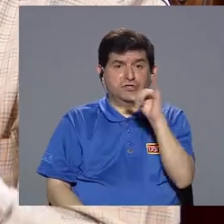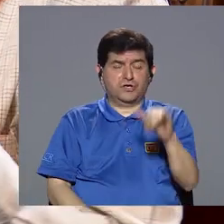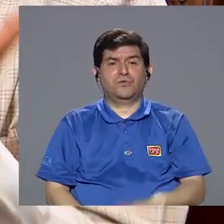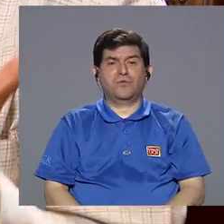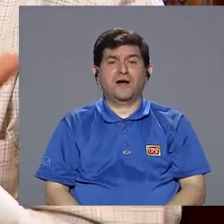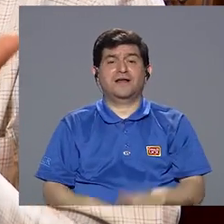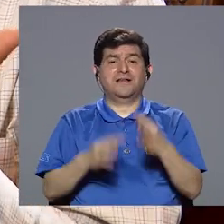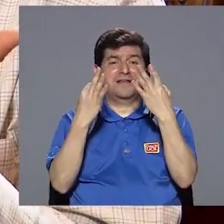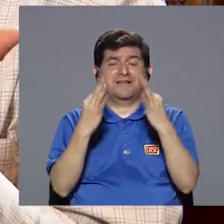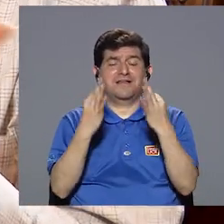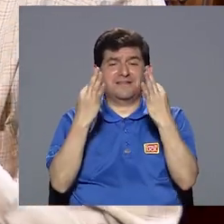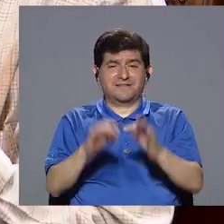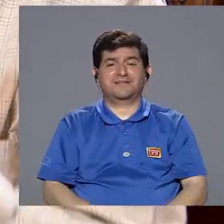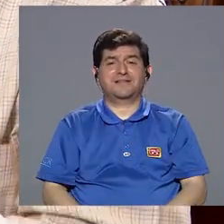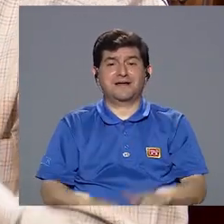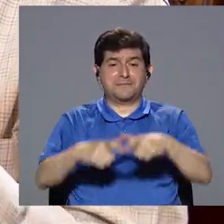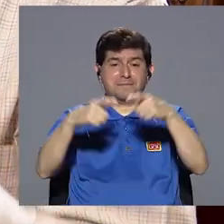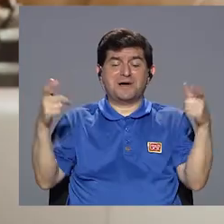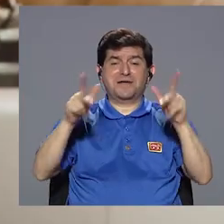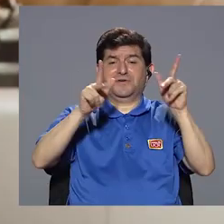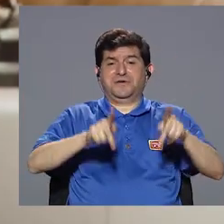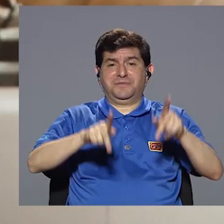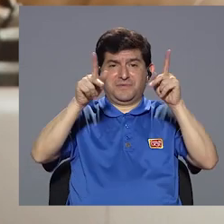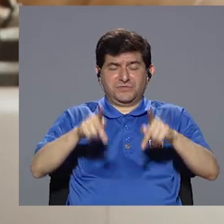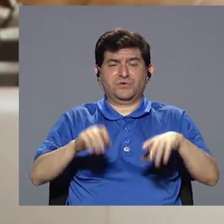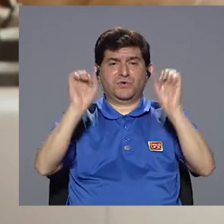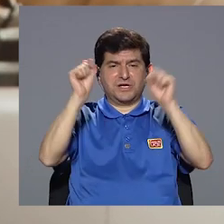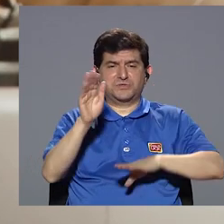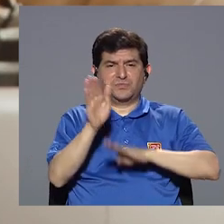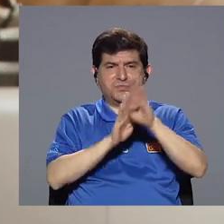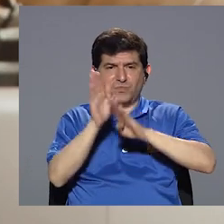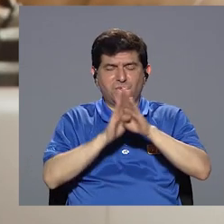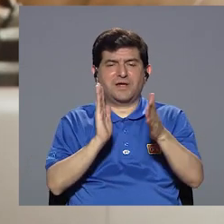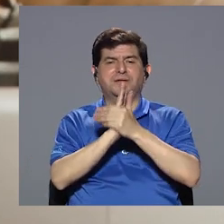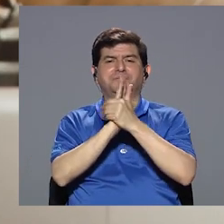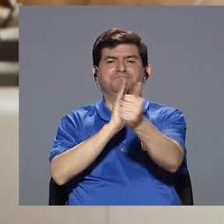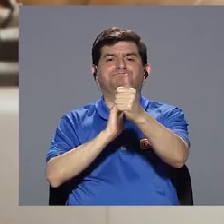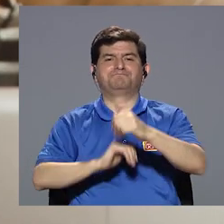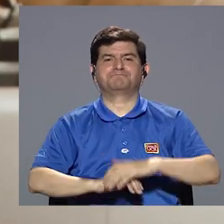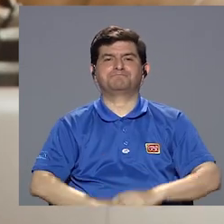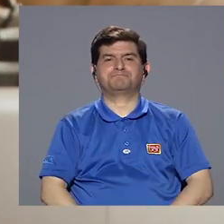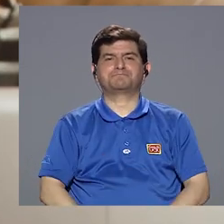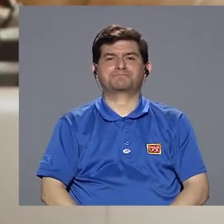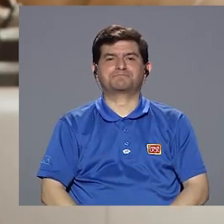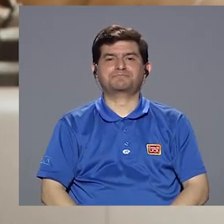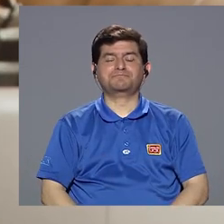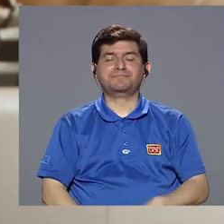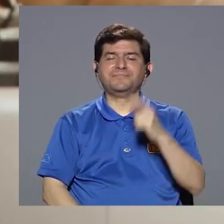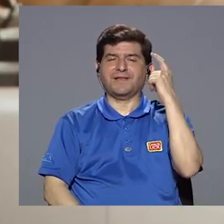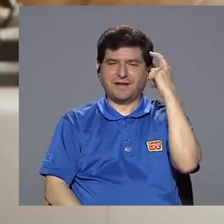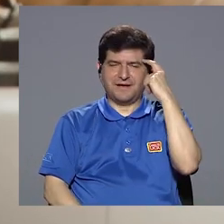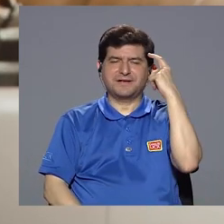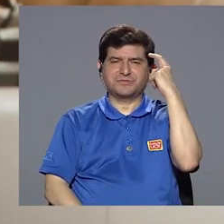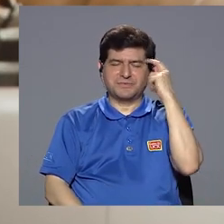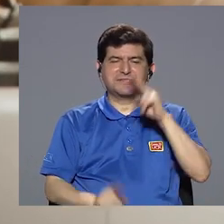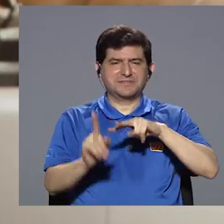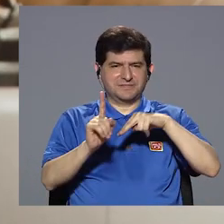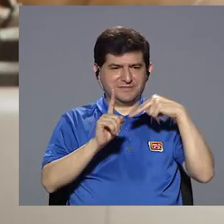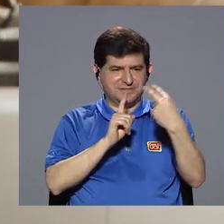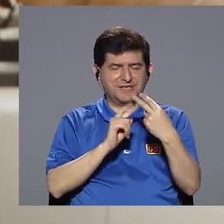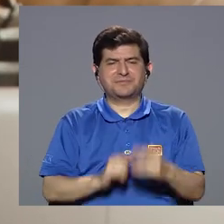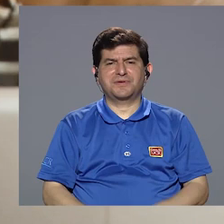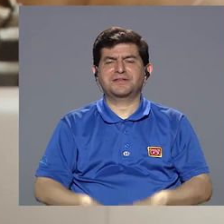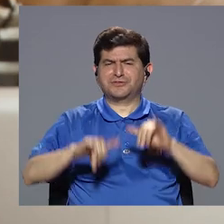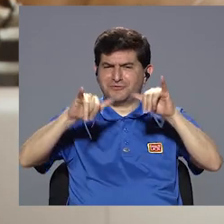lo que procuramos que es que la mayor cantidad de personas puedan desarrollar sus potencialidades si esto es un pensamiento es una perspectiva